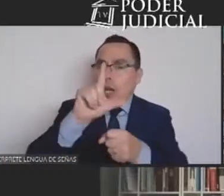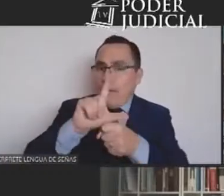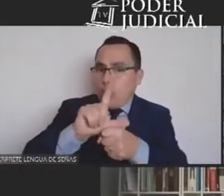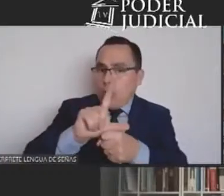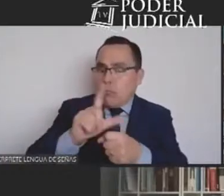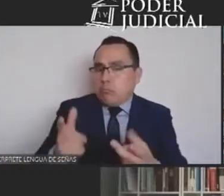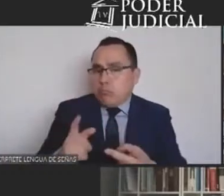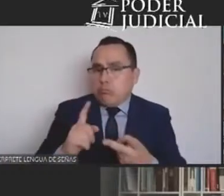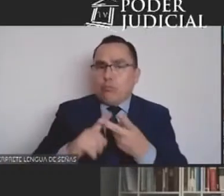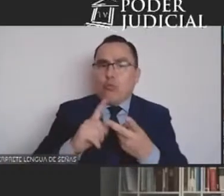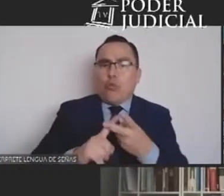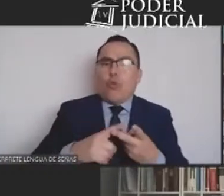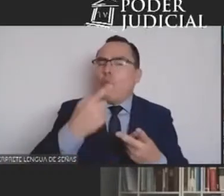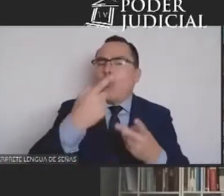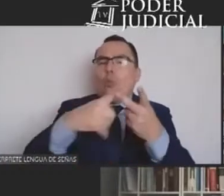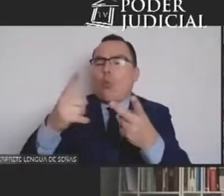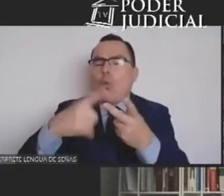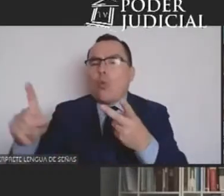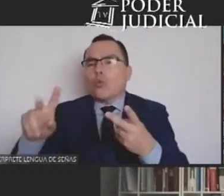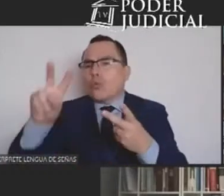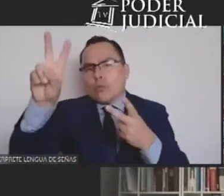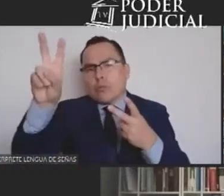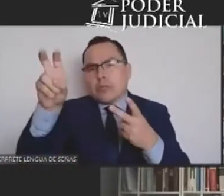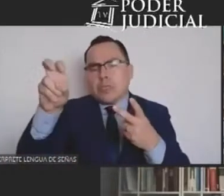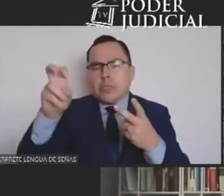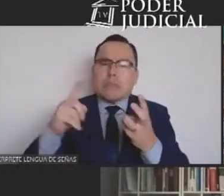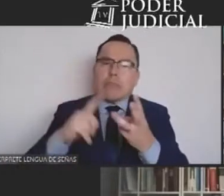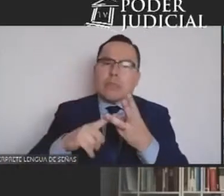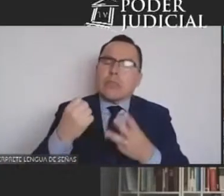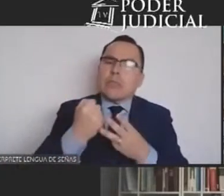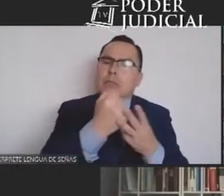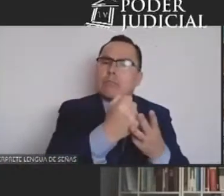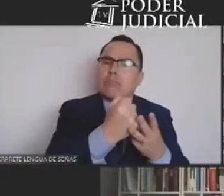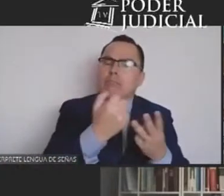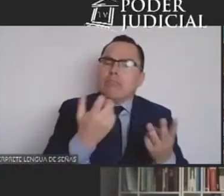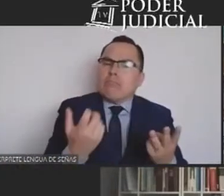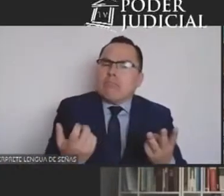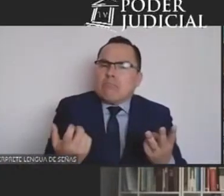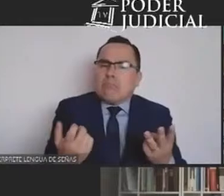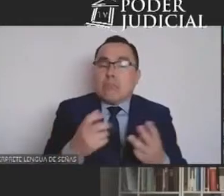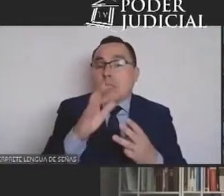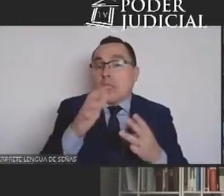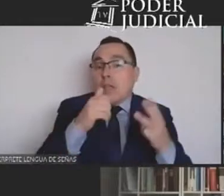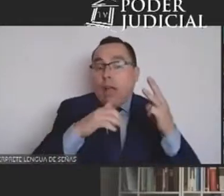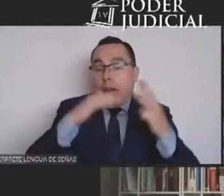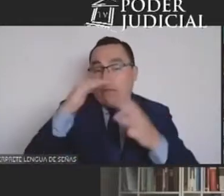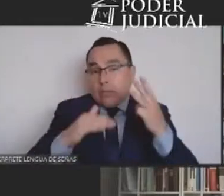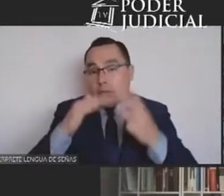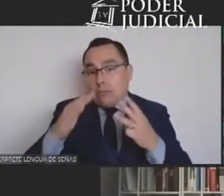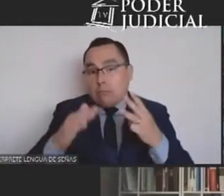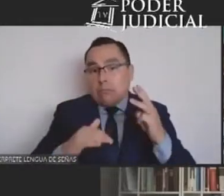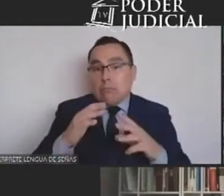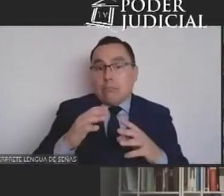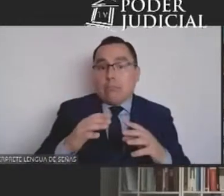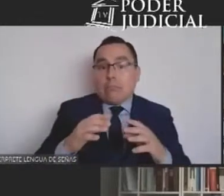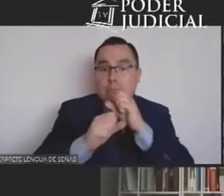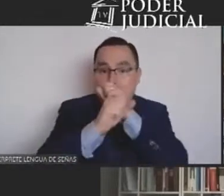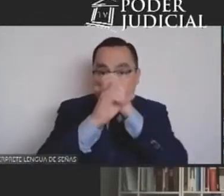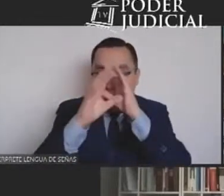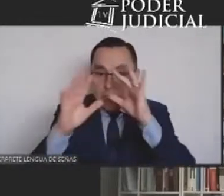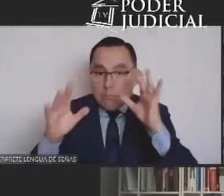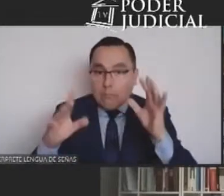otros factores que pueden afectar la probidad y transparencia. No